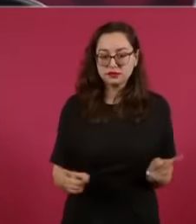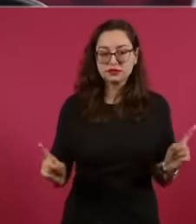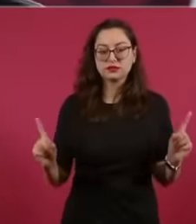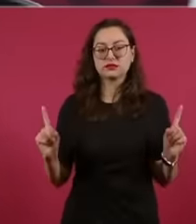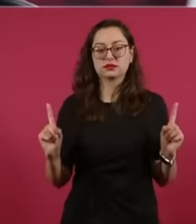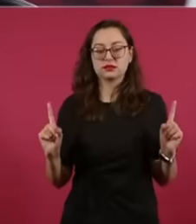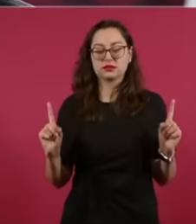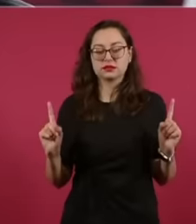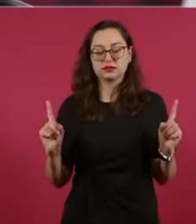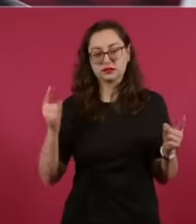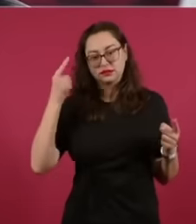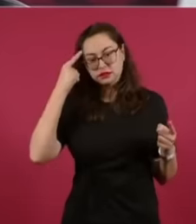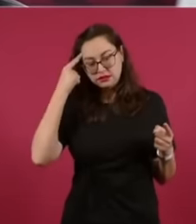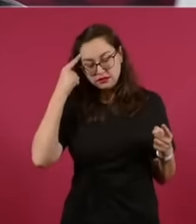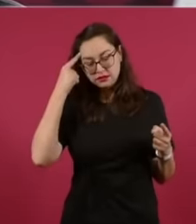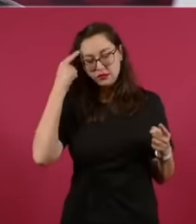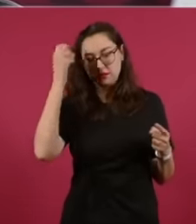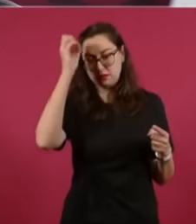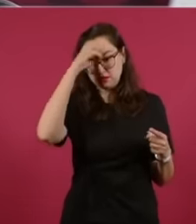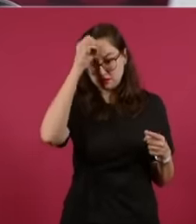pluralidad, objetividad,